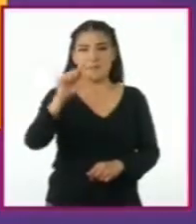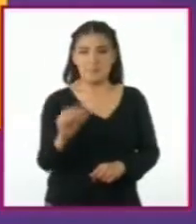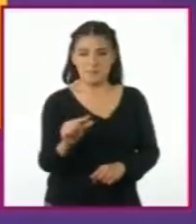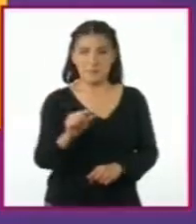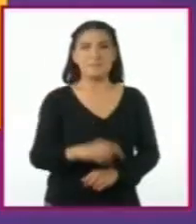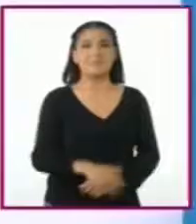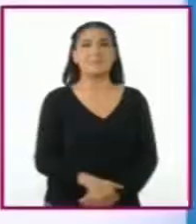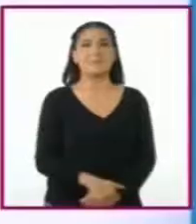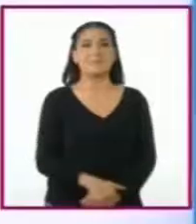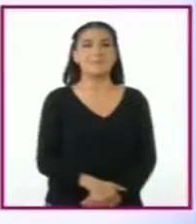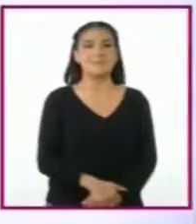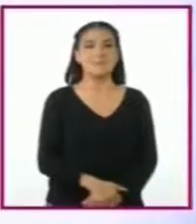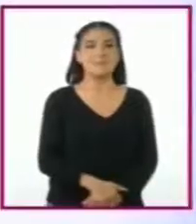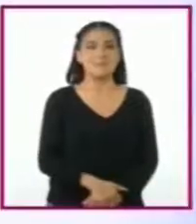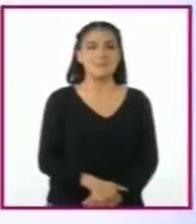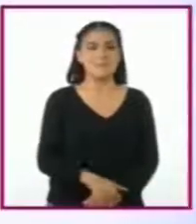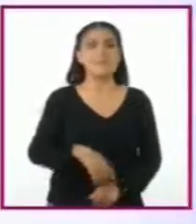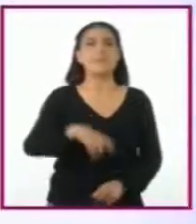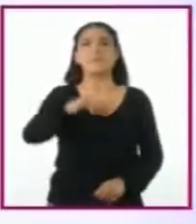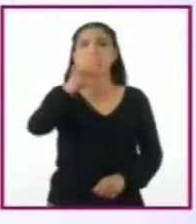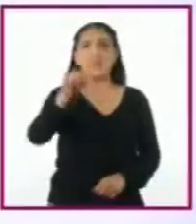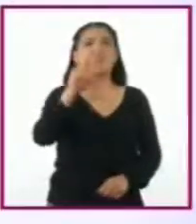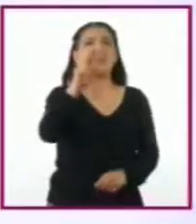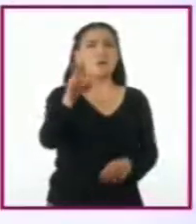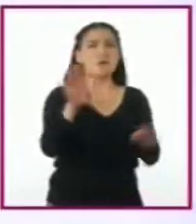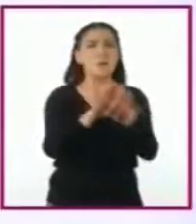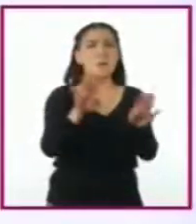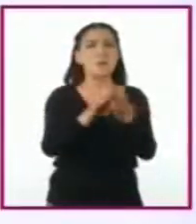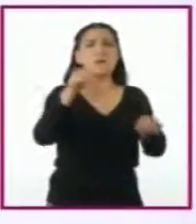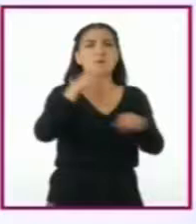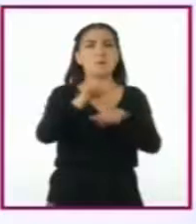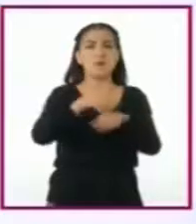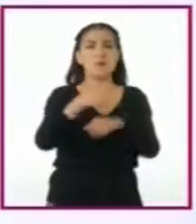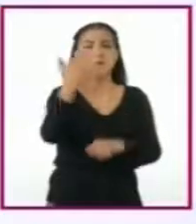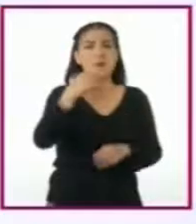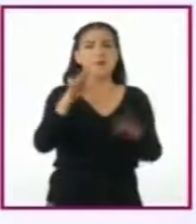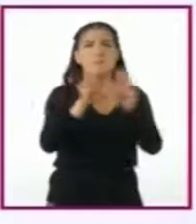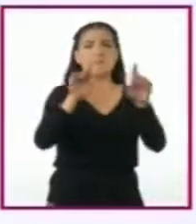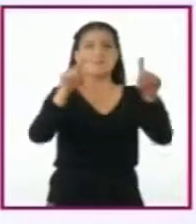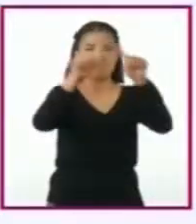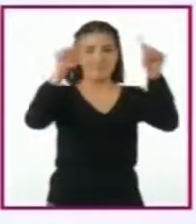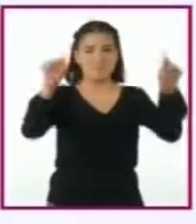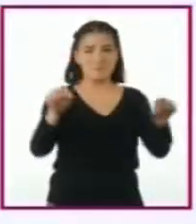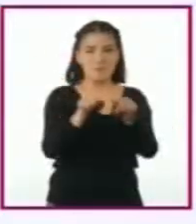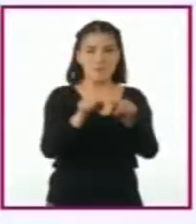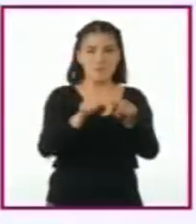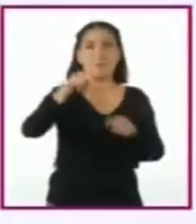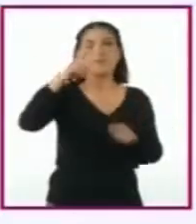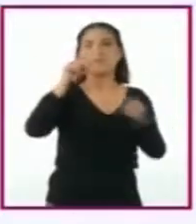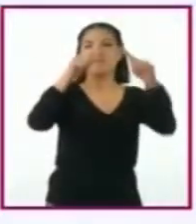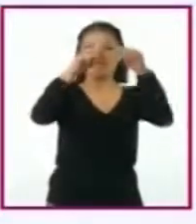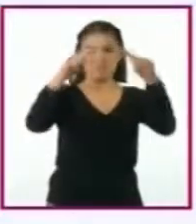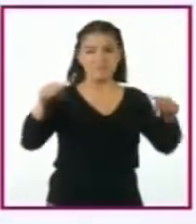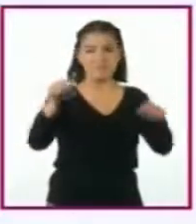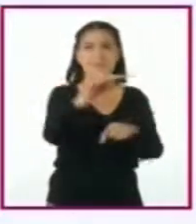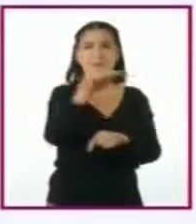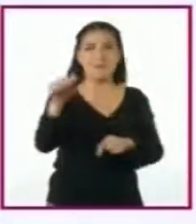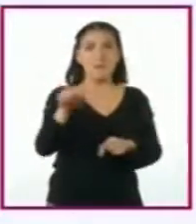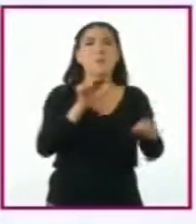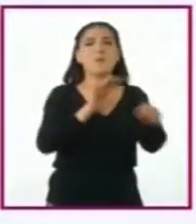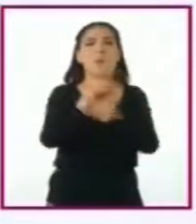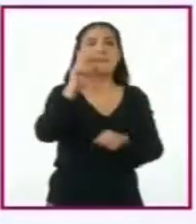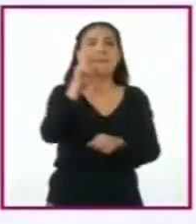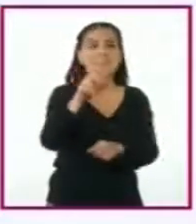minúscula. ¿Y qué tal con otros cuadriláteros que no sean rectángulos ni cuadrados? ¿Podrían, por ejemplo, identificar cuáles